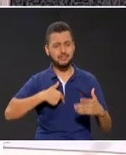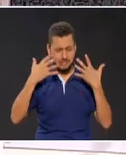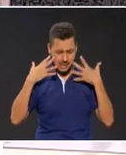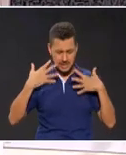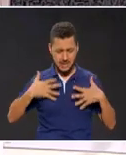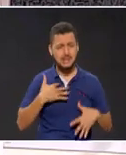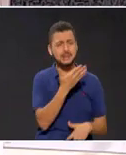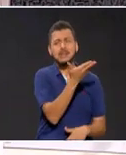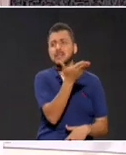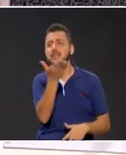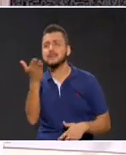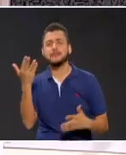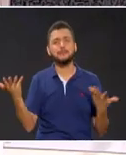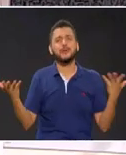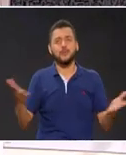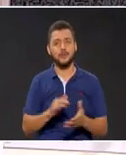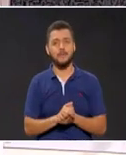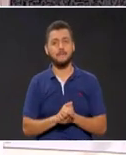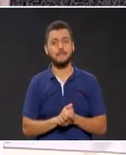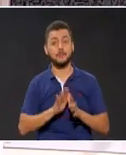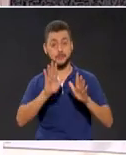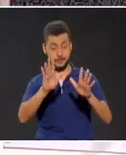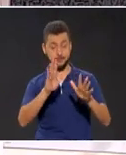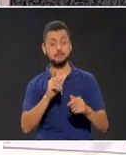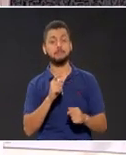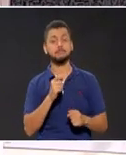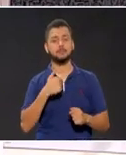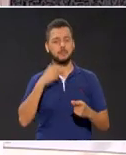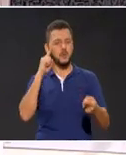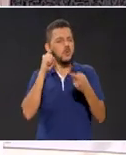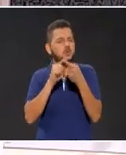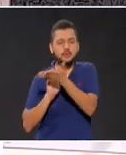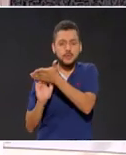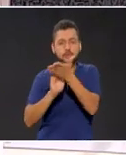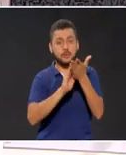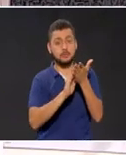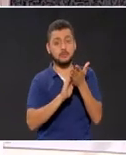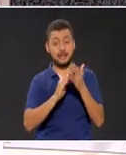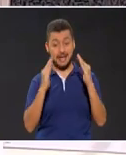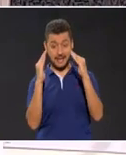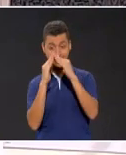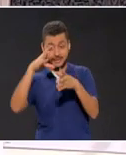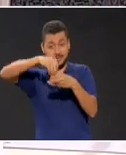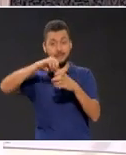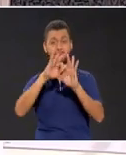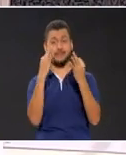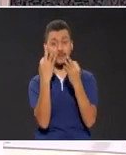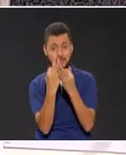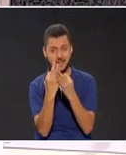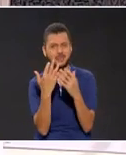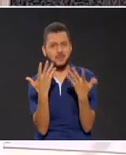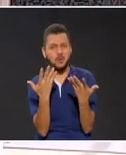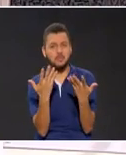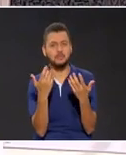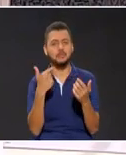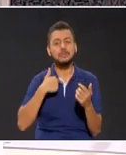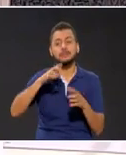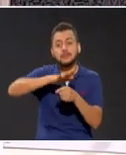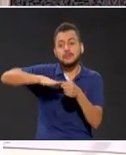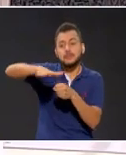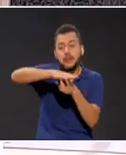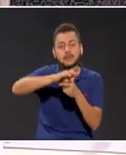hogares intensivo. Por eso nosotros hemos planteado una ruta integral desde la casa, el barrio y